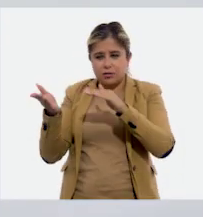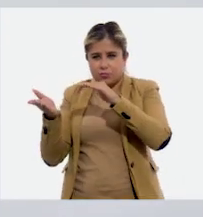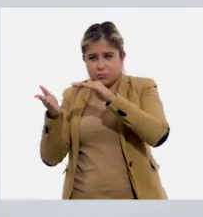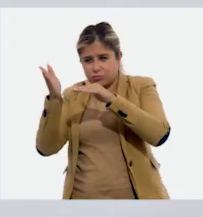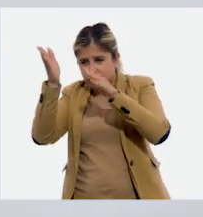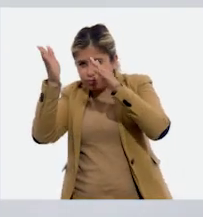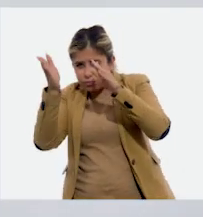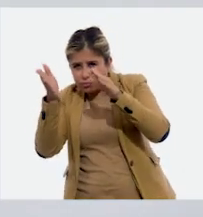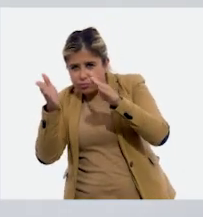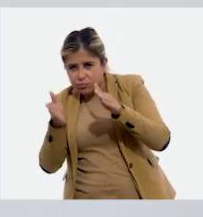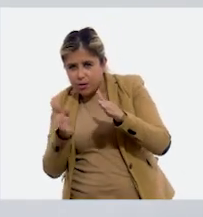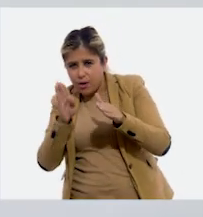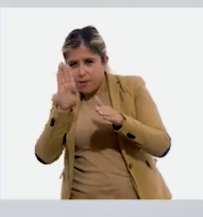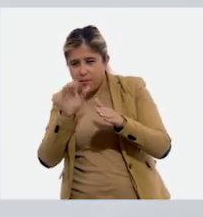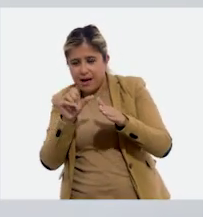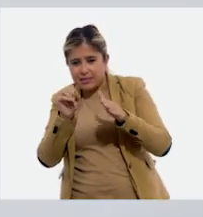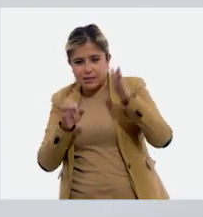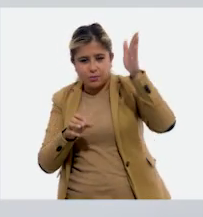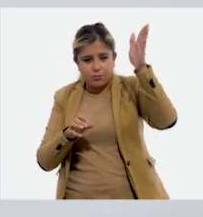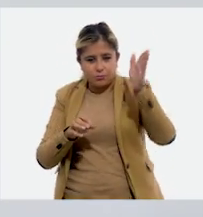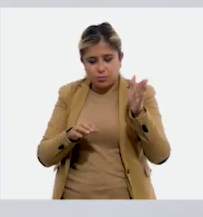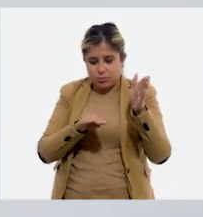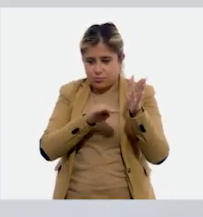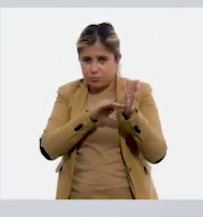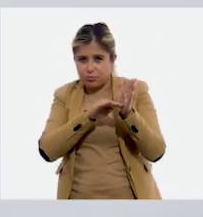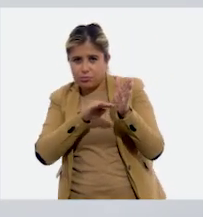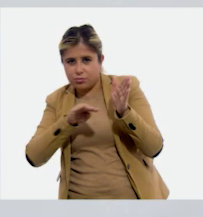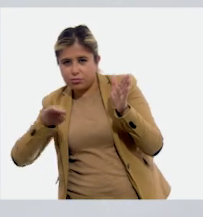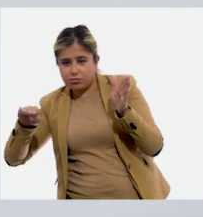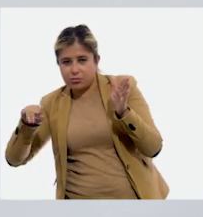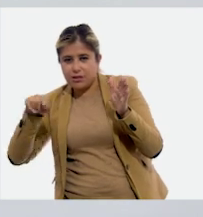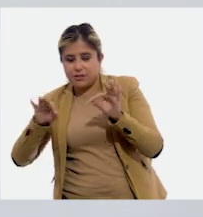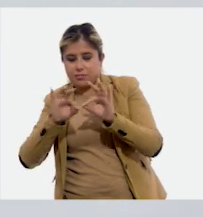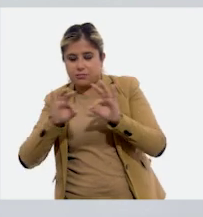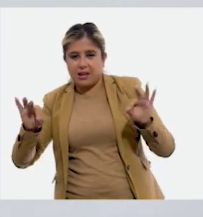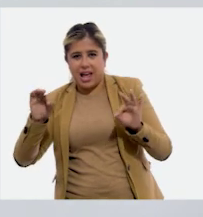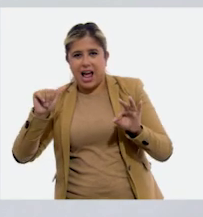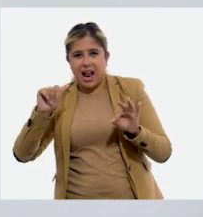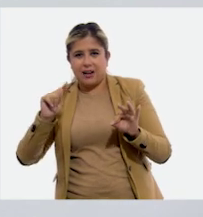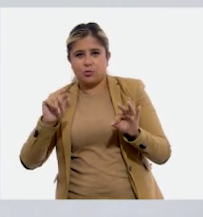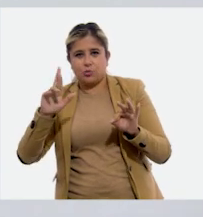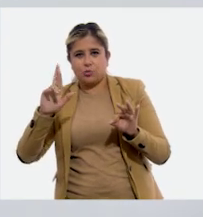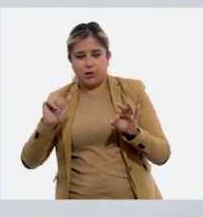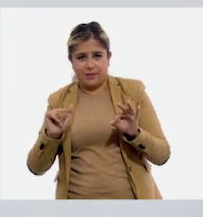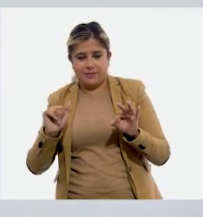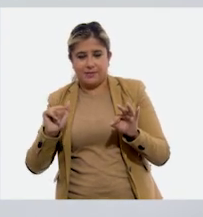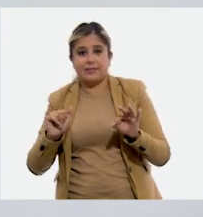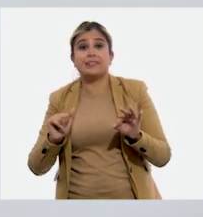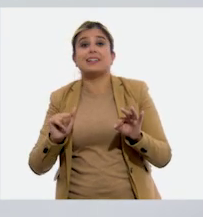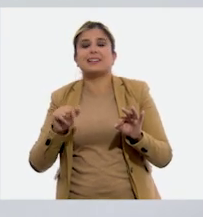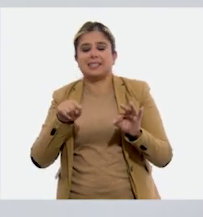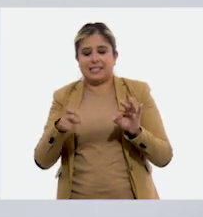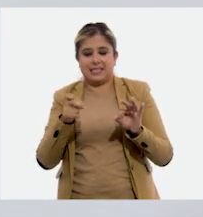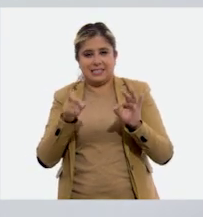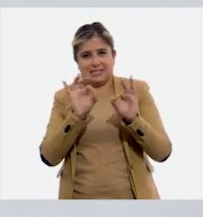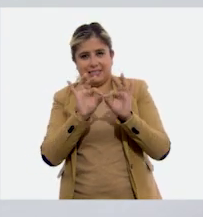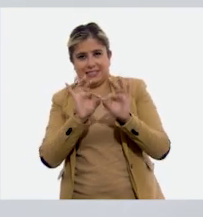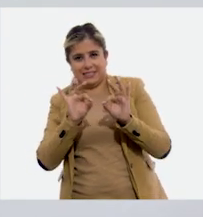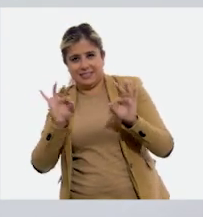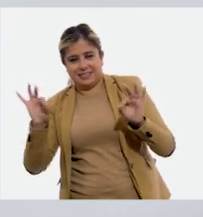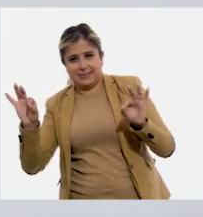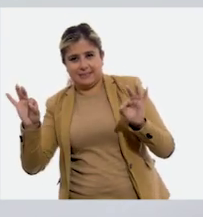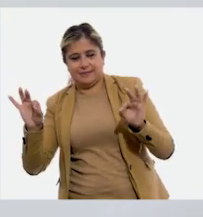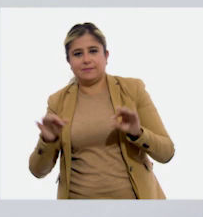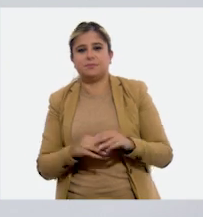perpendicular a la base que termina en el lado opuesto. Muy bien, y sería esta